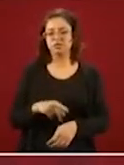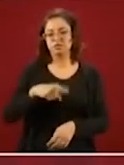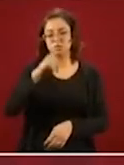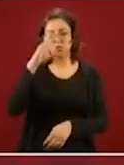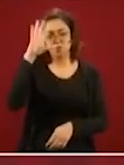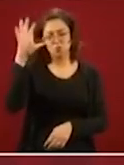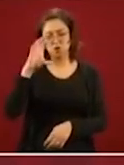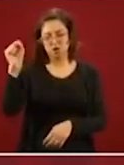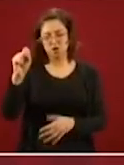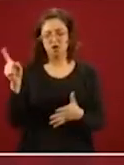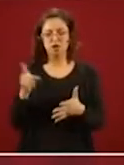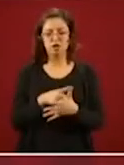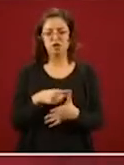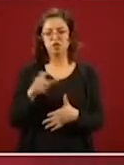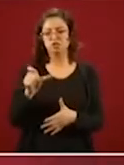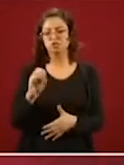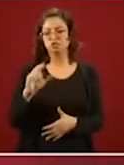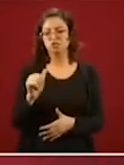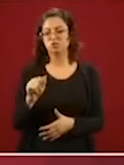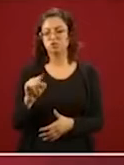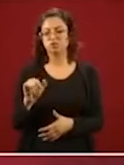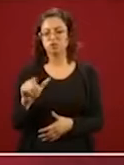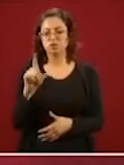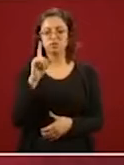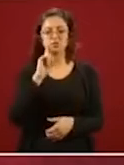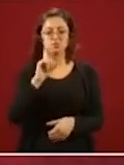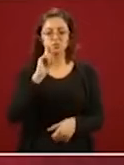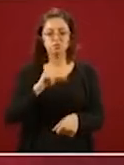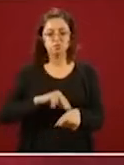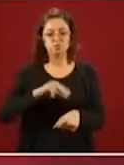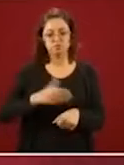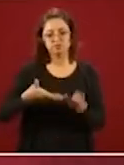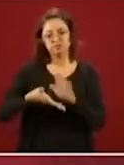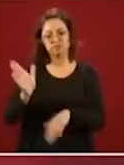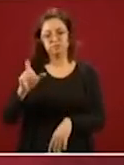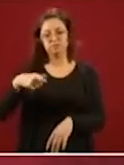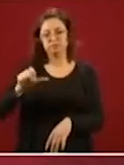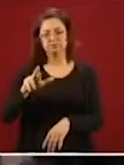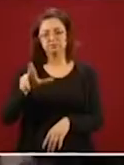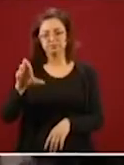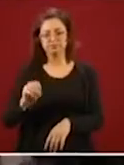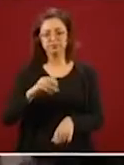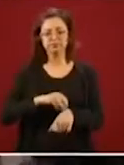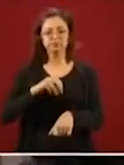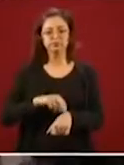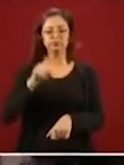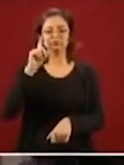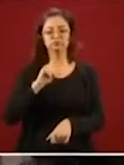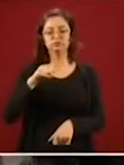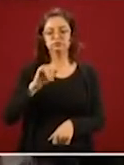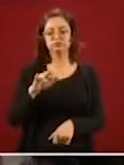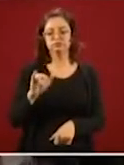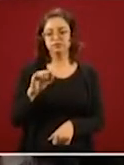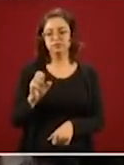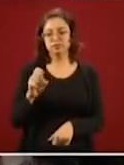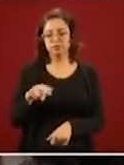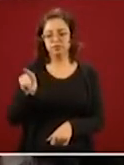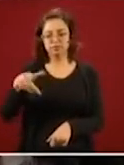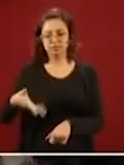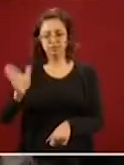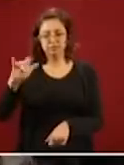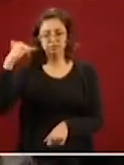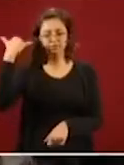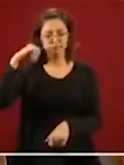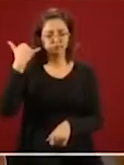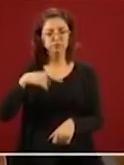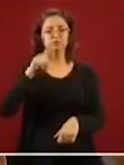Morelos. La doctora Xochitl Refugio Romero Guerrero a Quintana Roo. La doctora Miriam Victoria Sánchez Castro a Yucatán.